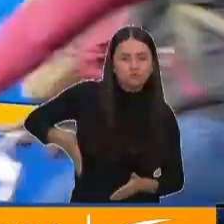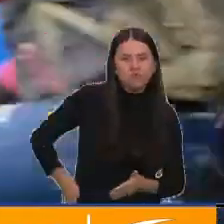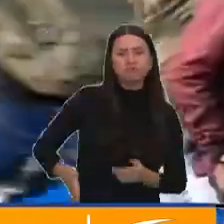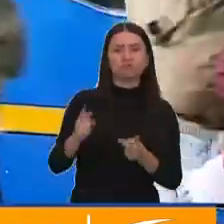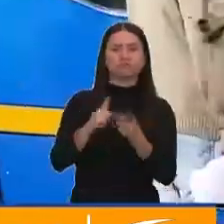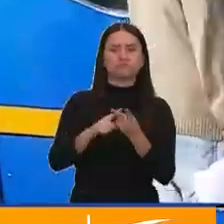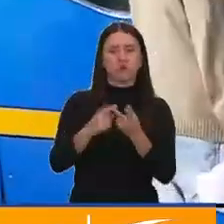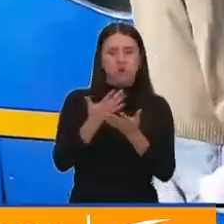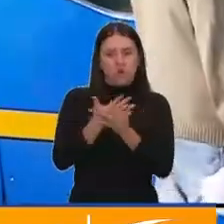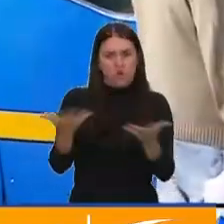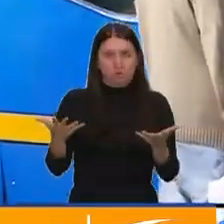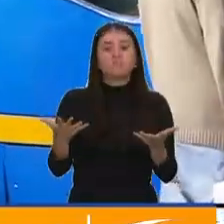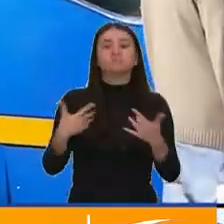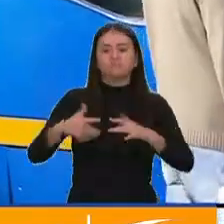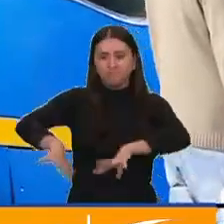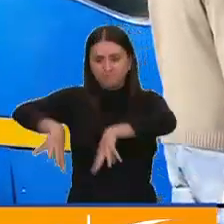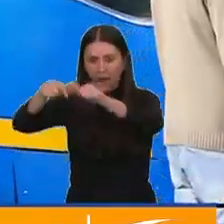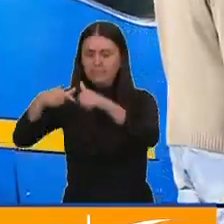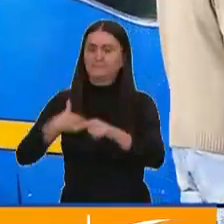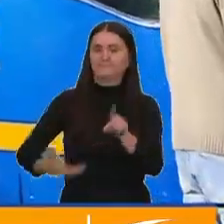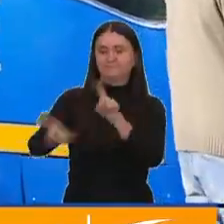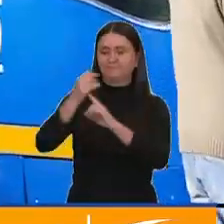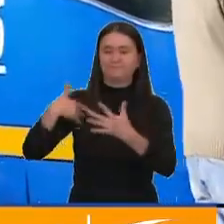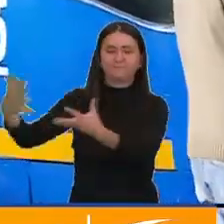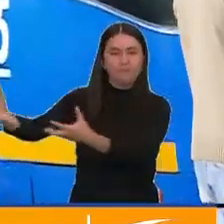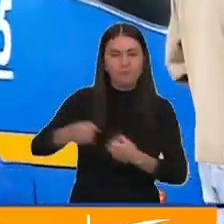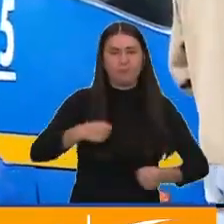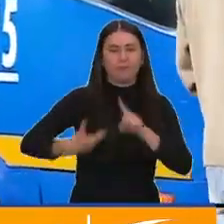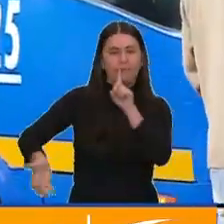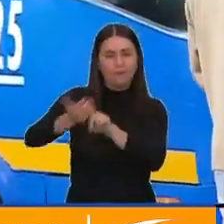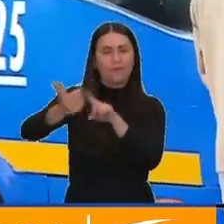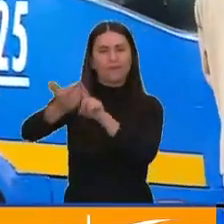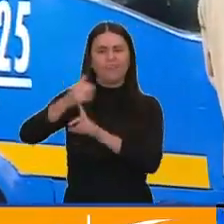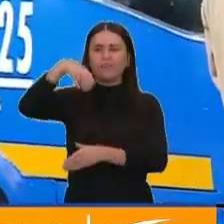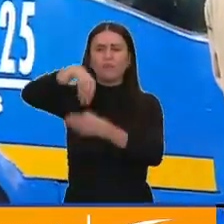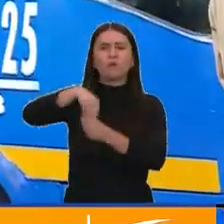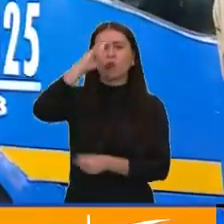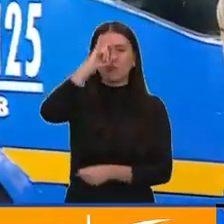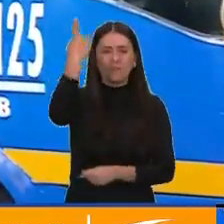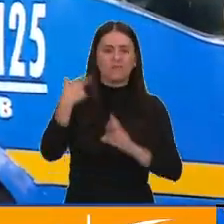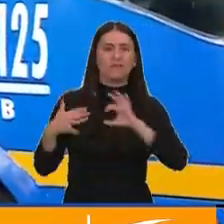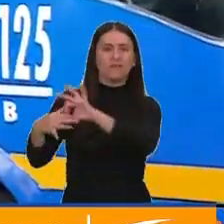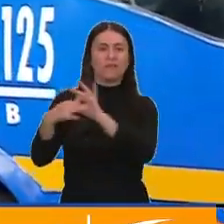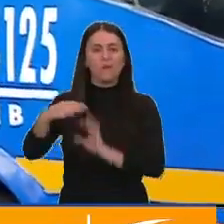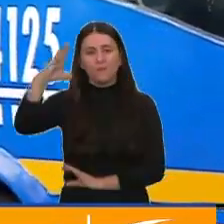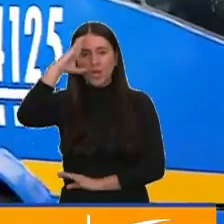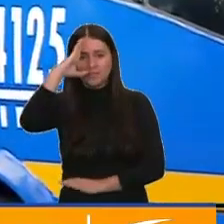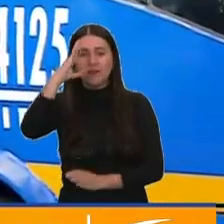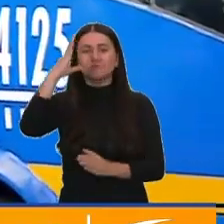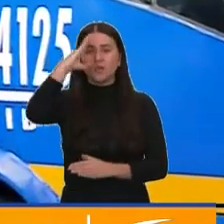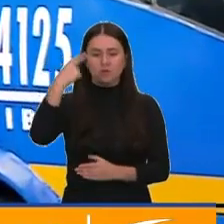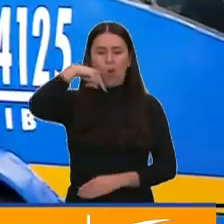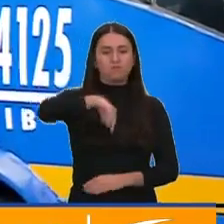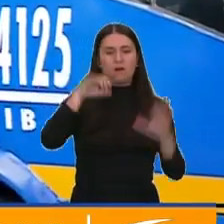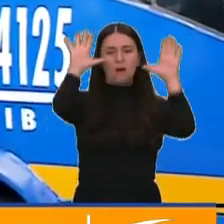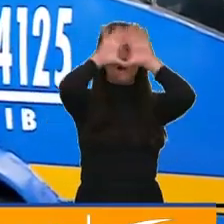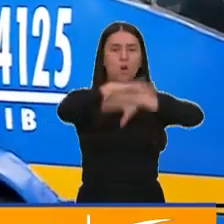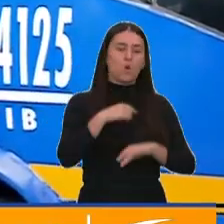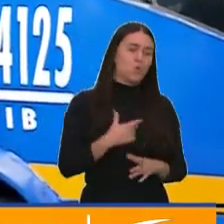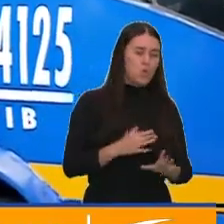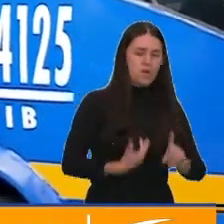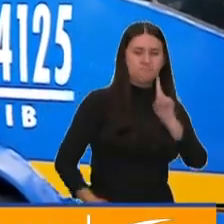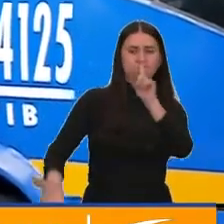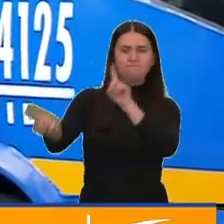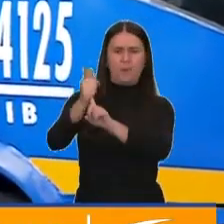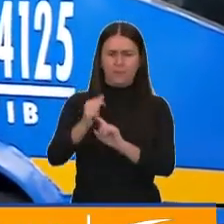recuperan elementos robados, y esto lo hacemos en conjunto y en articulación con la Policía Nacional, con agentes infiltrados en el sistema. Pero hay un problema, y es que